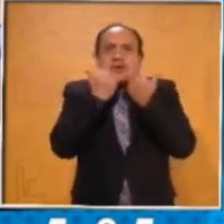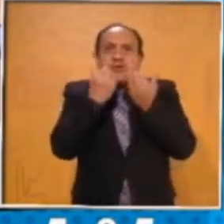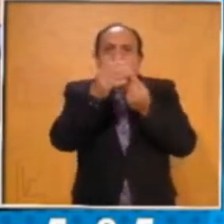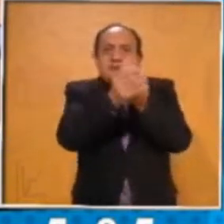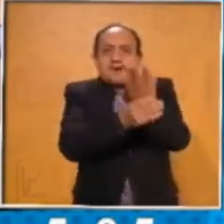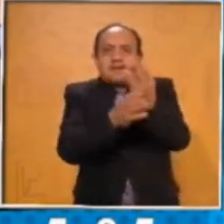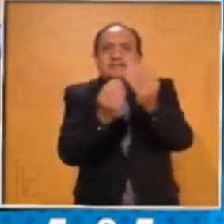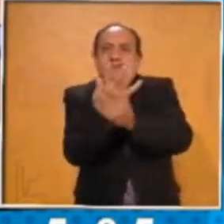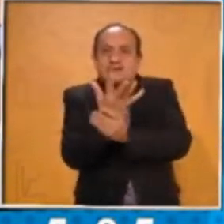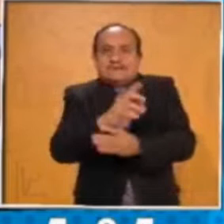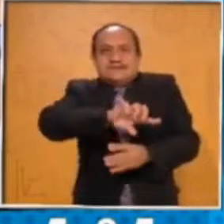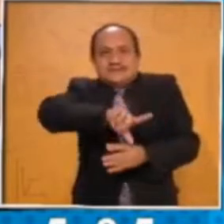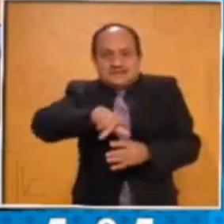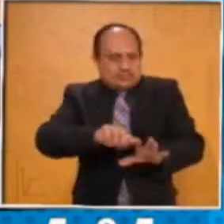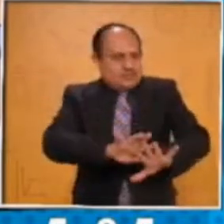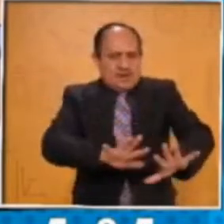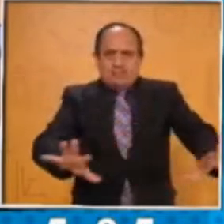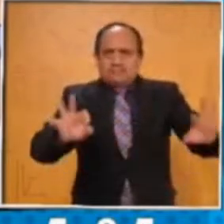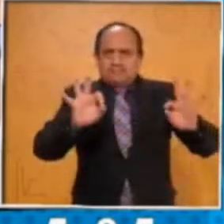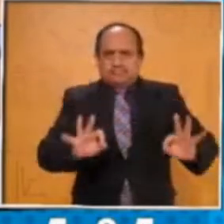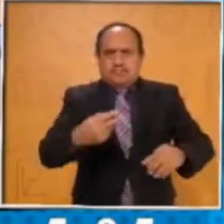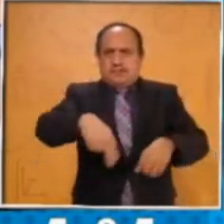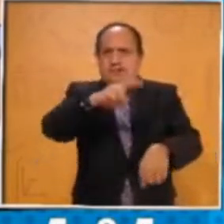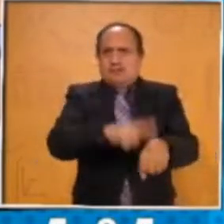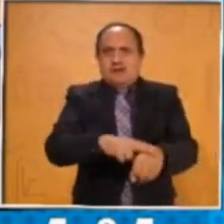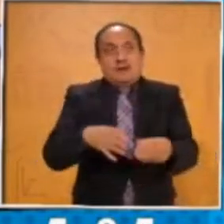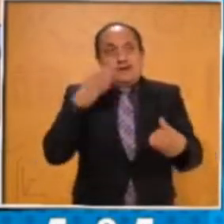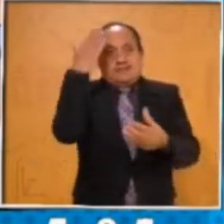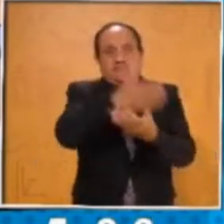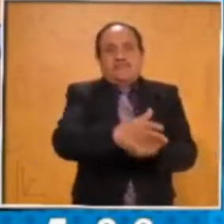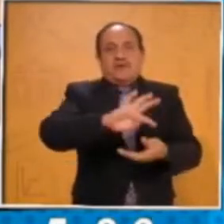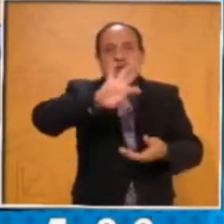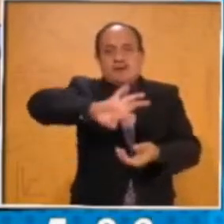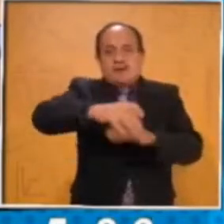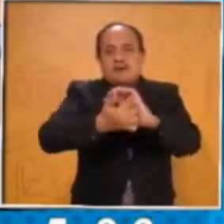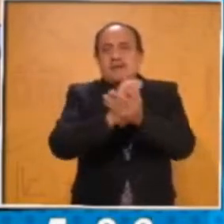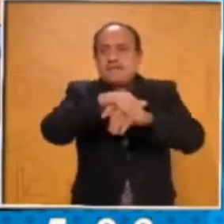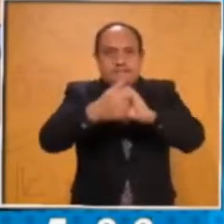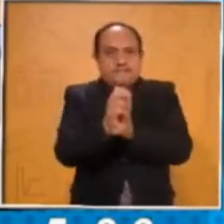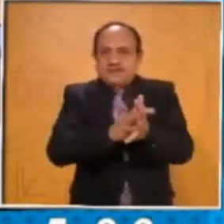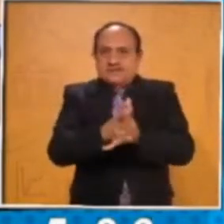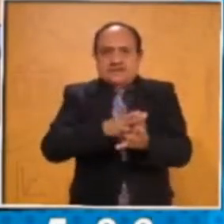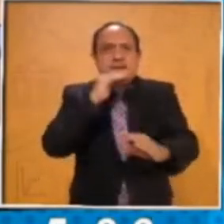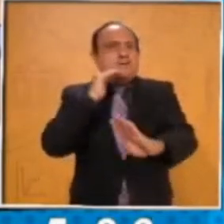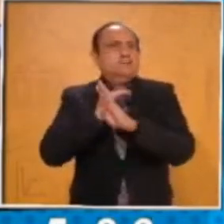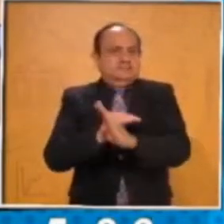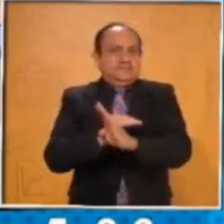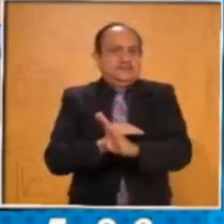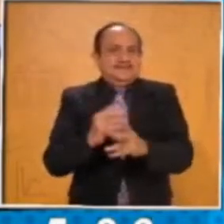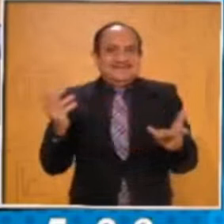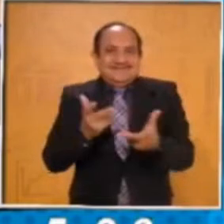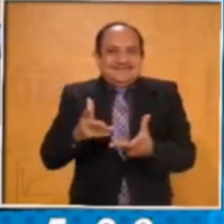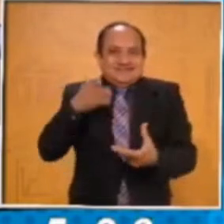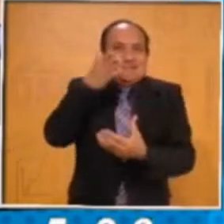guantes. Después de estabilizarla, fue rápidamente a lavarse las manos para evitar lo que había hecho,